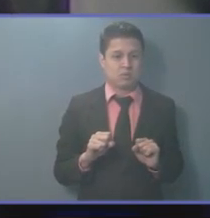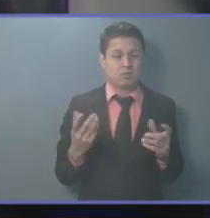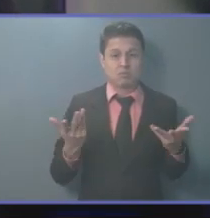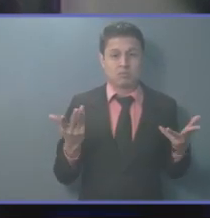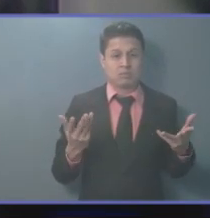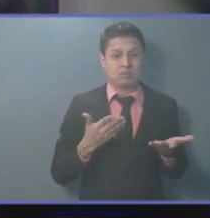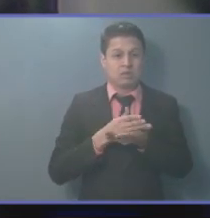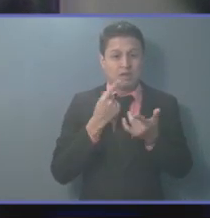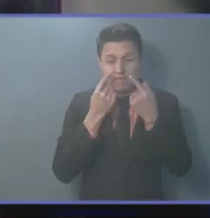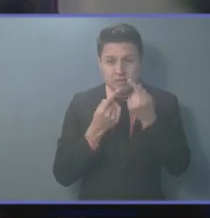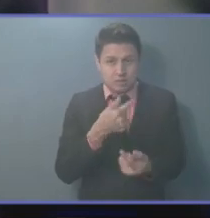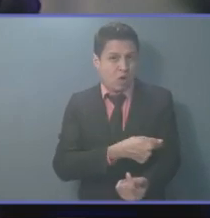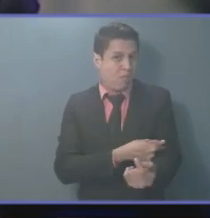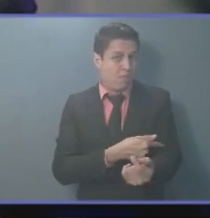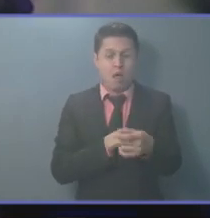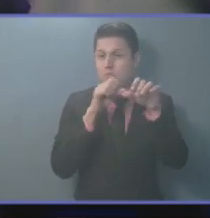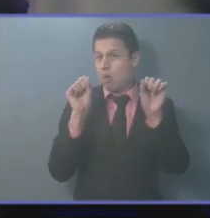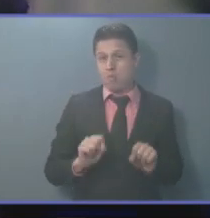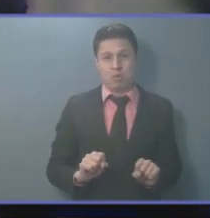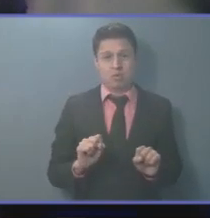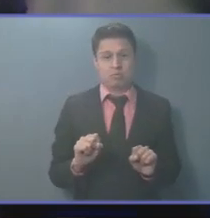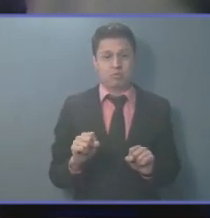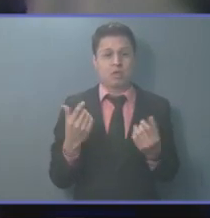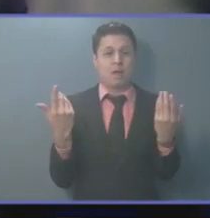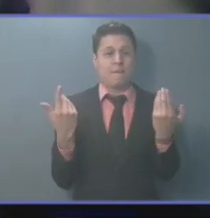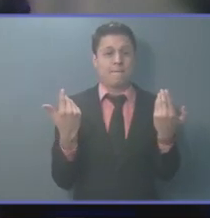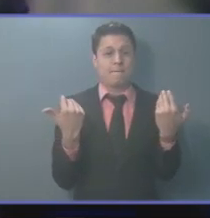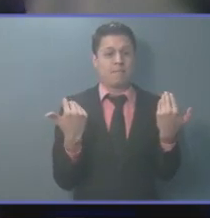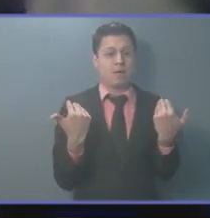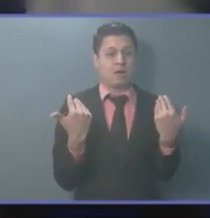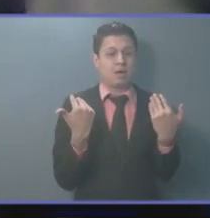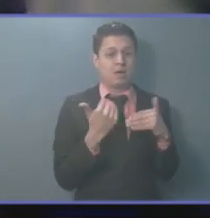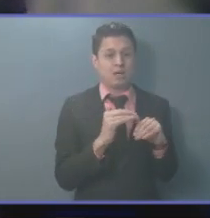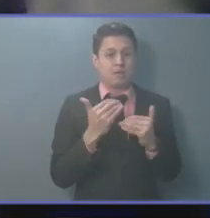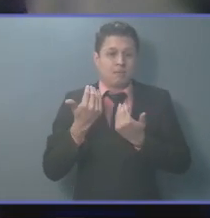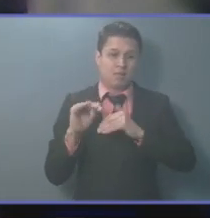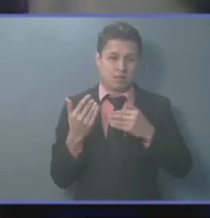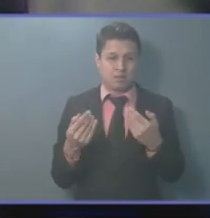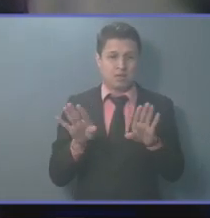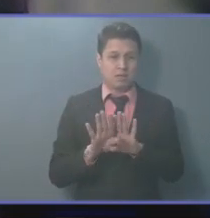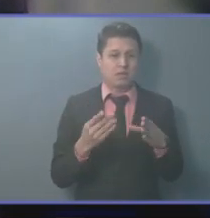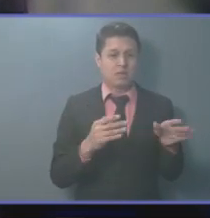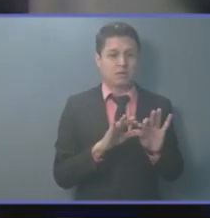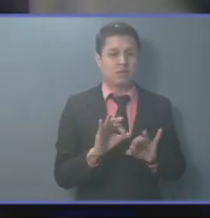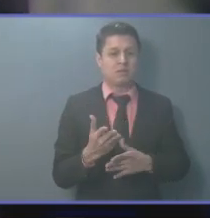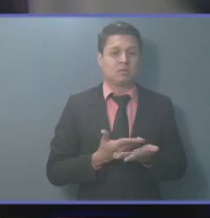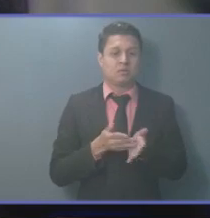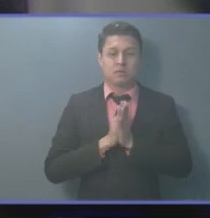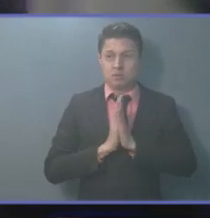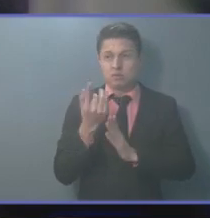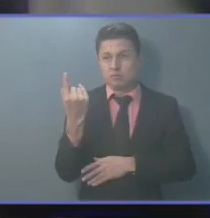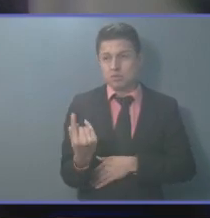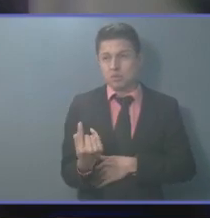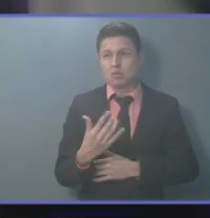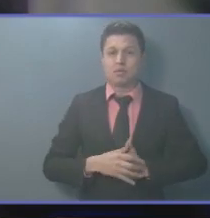hacerle una visita al hospital por las condiciones o el peligro que significa visitar a una persona que